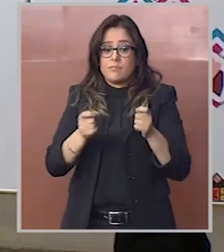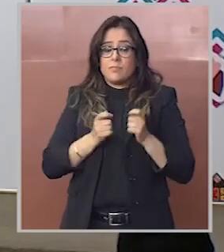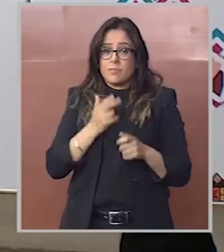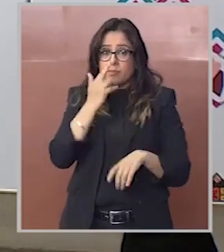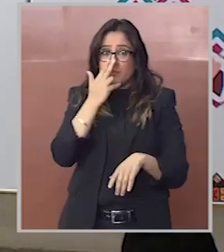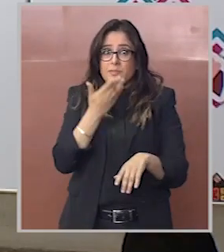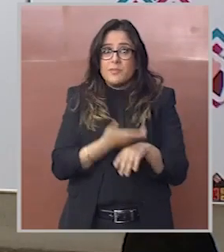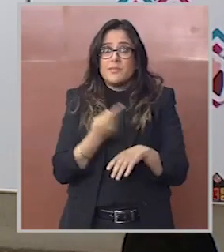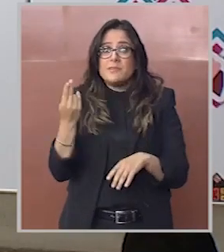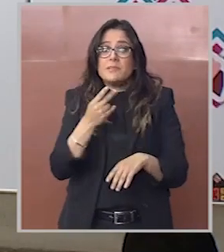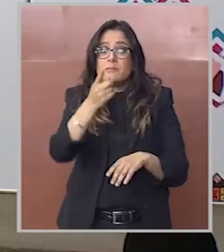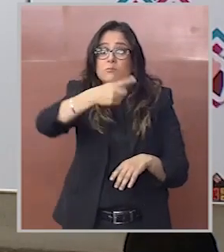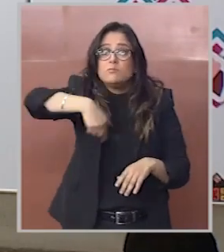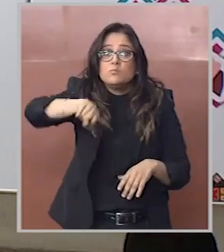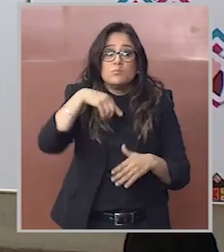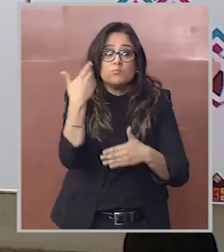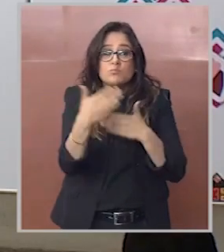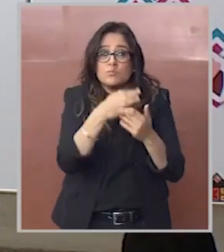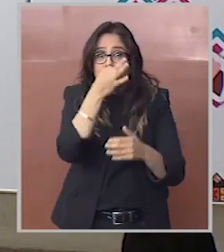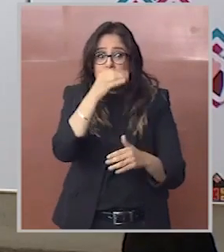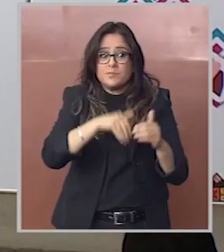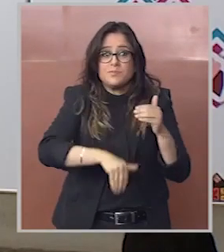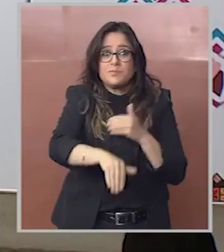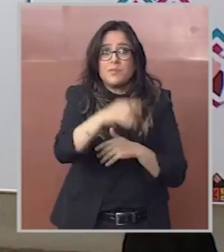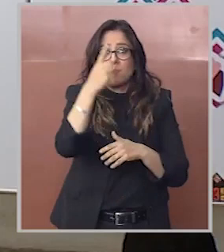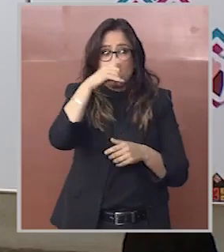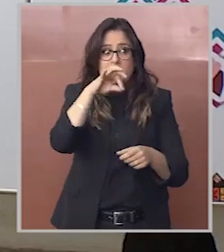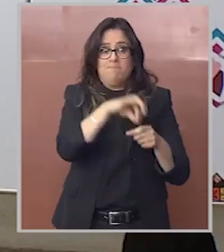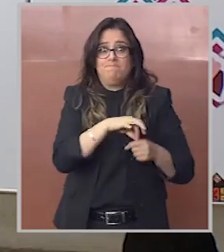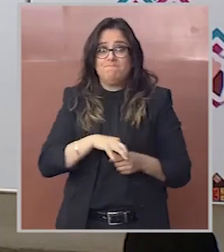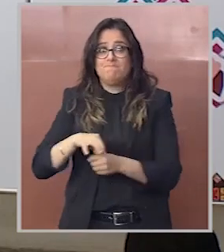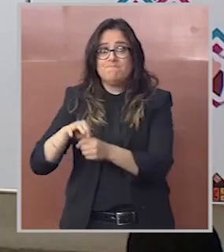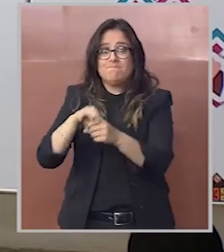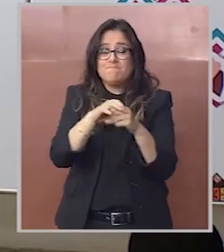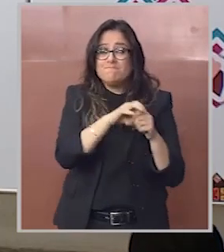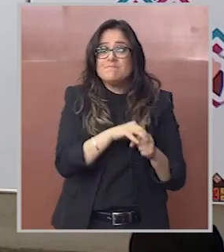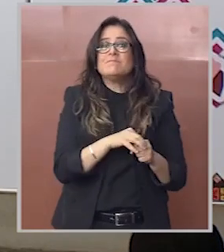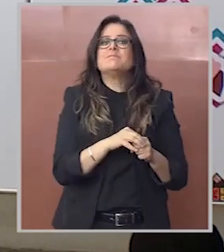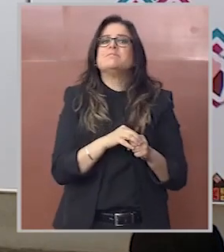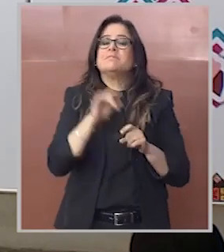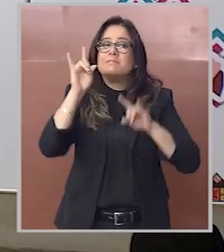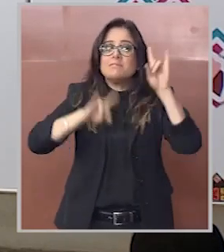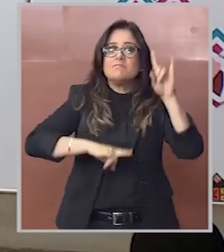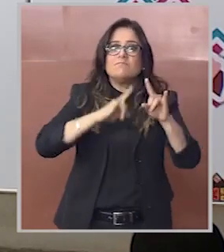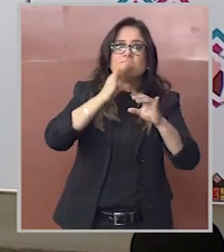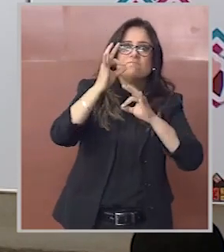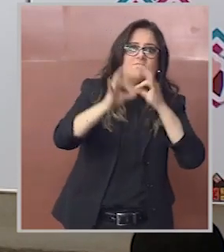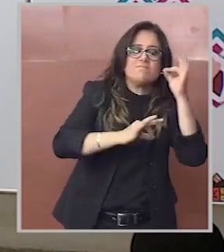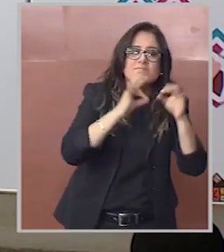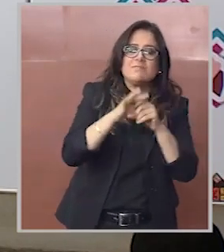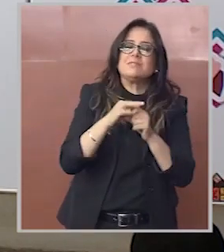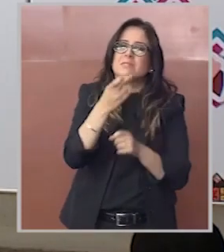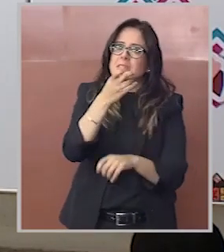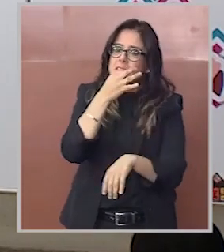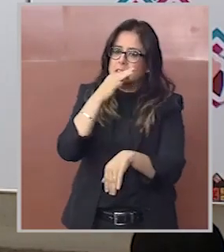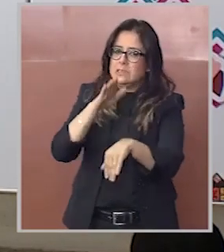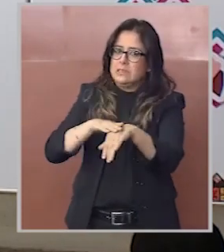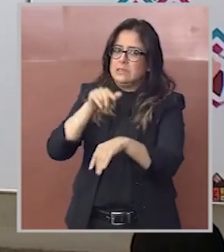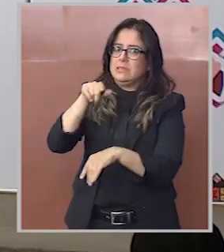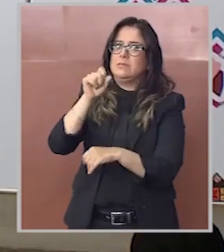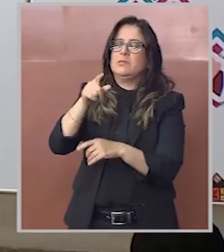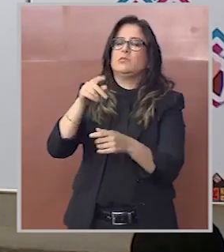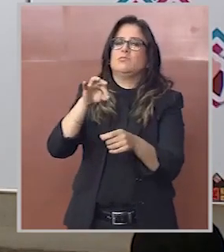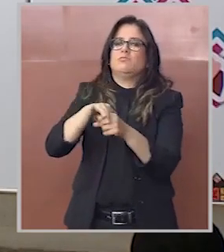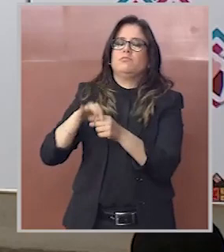campaña electoral esto tiene que ser advertido también a a los propios partidos las instituciones nacionales de Derechos